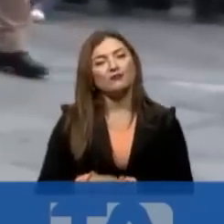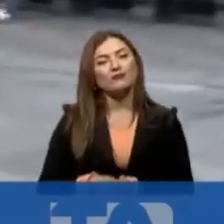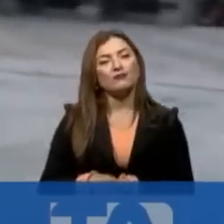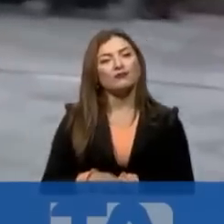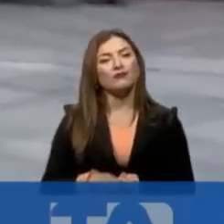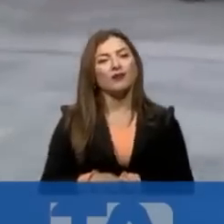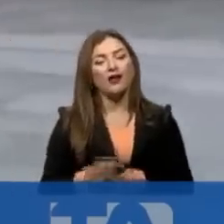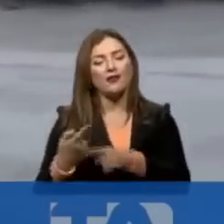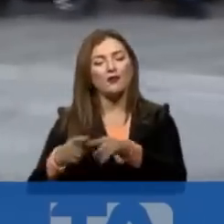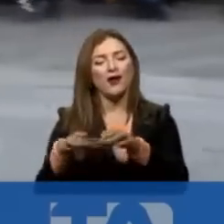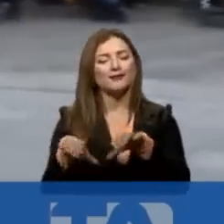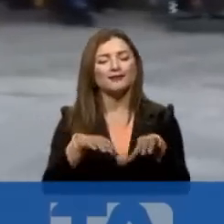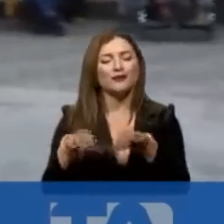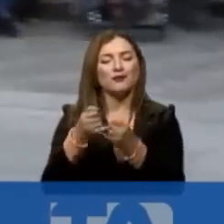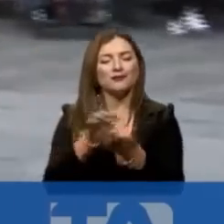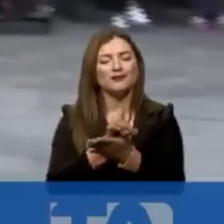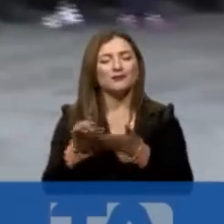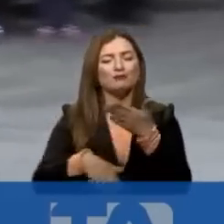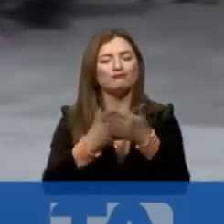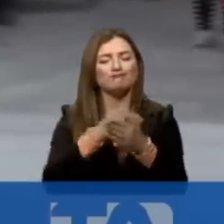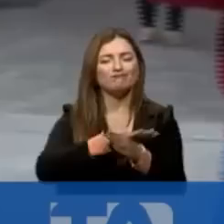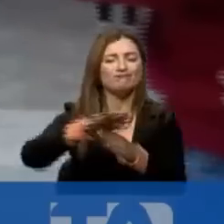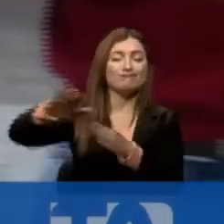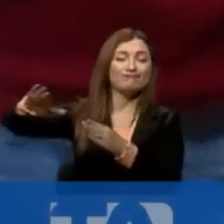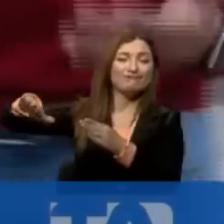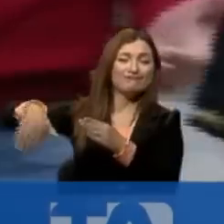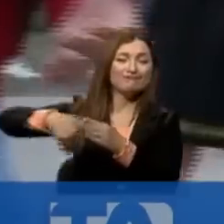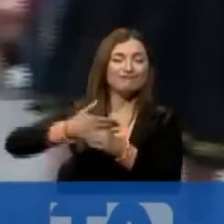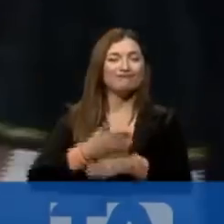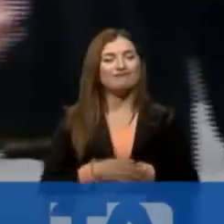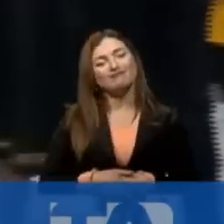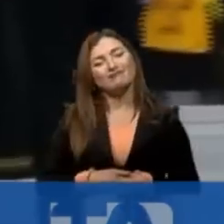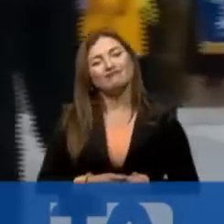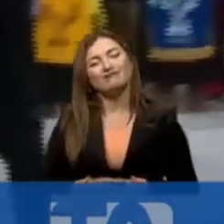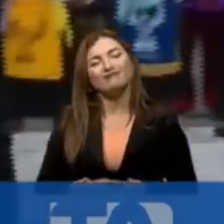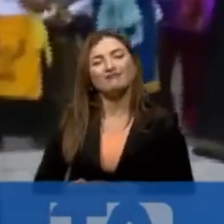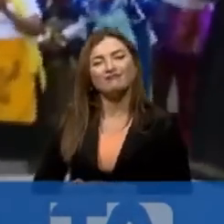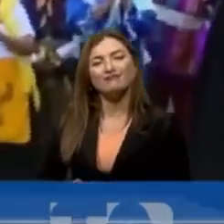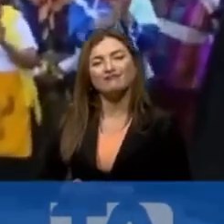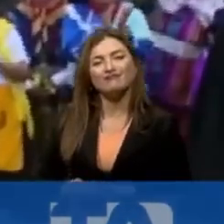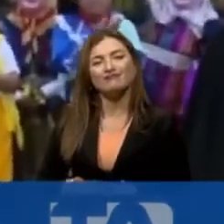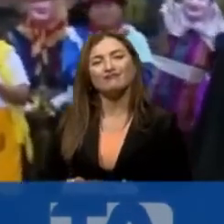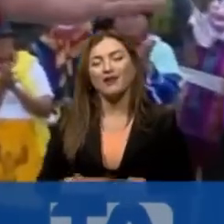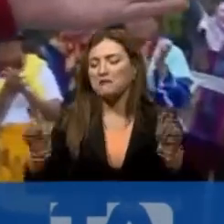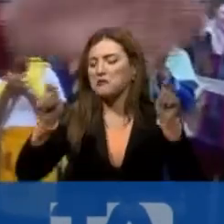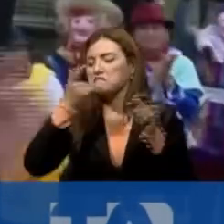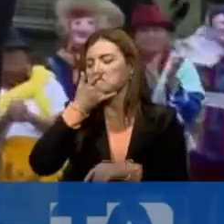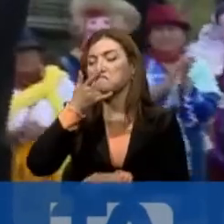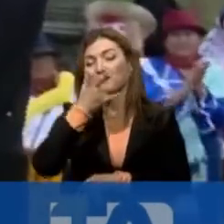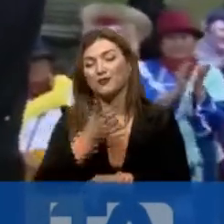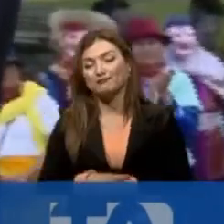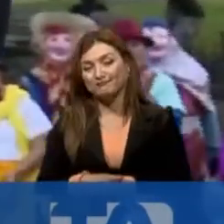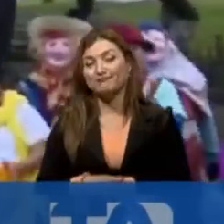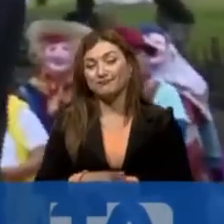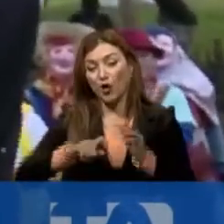de actividades todo este fin de semana, así que todos invitados a las fiestas de Pomasque. Y como dicen, que viva Pomasque. Compañeras, les